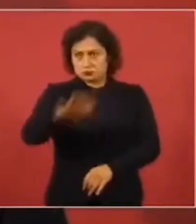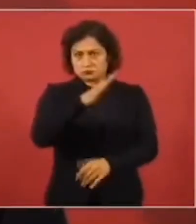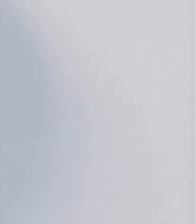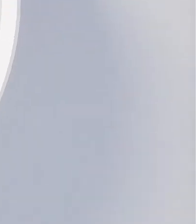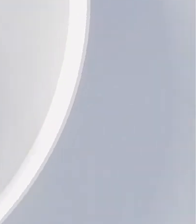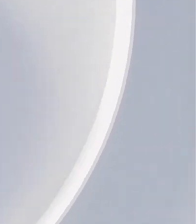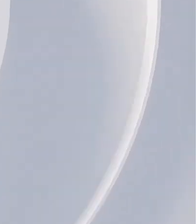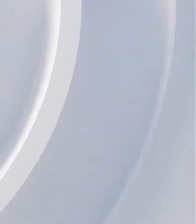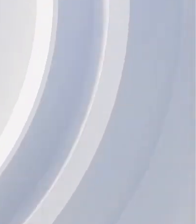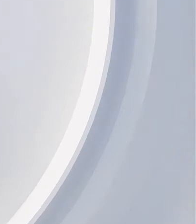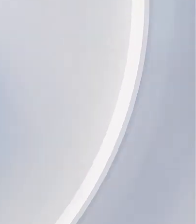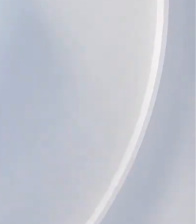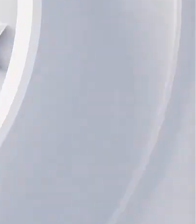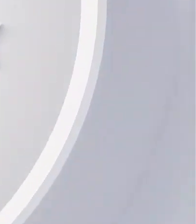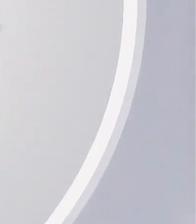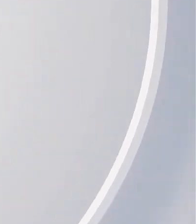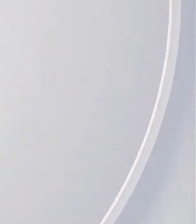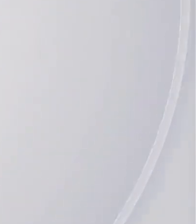dijo